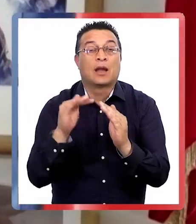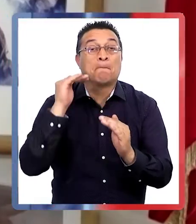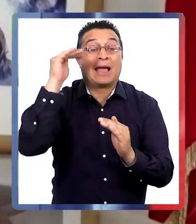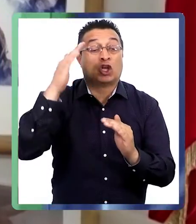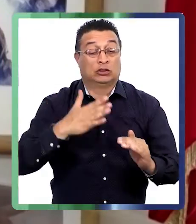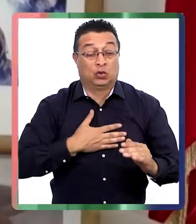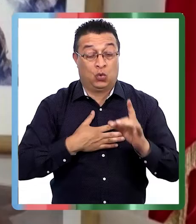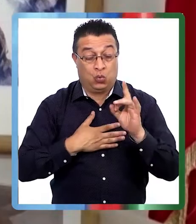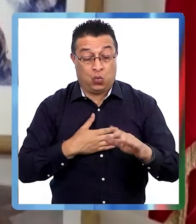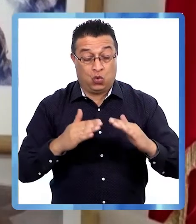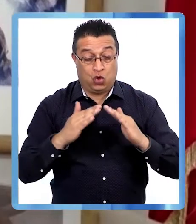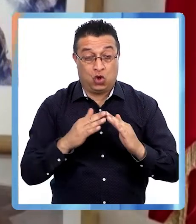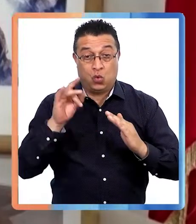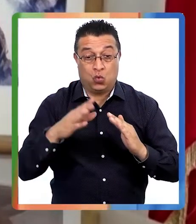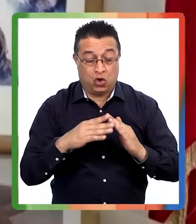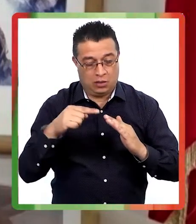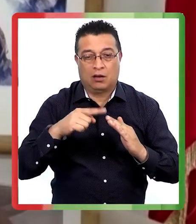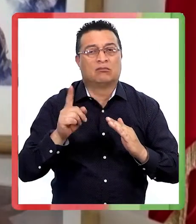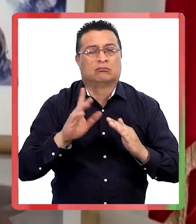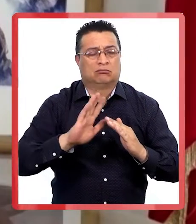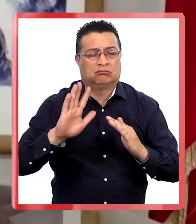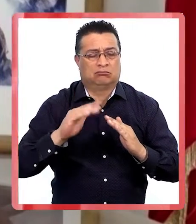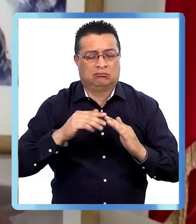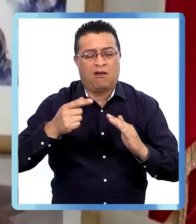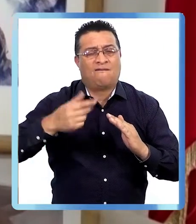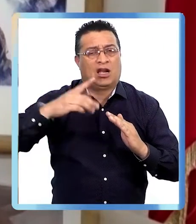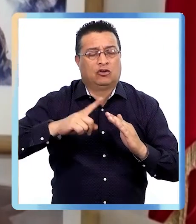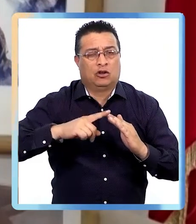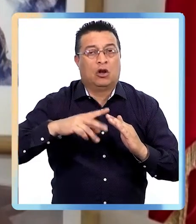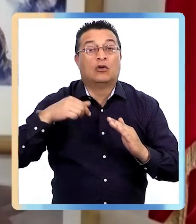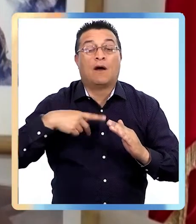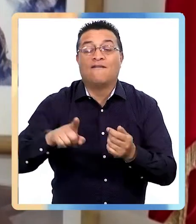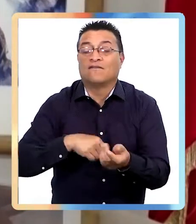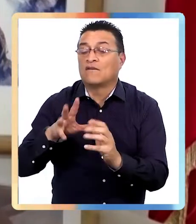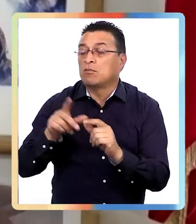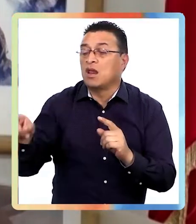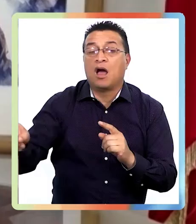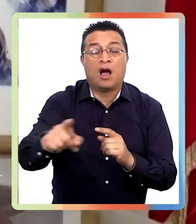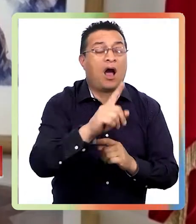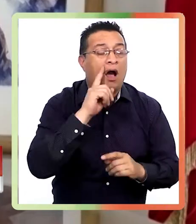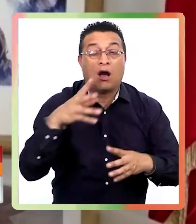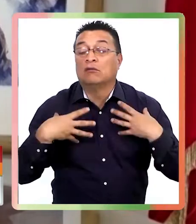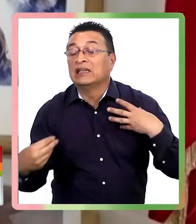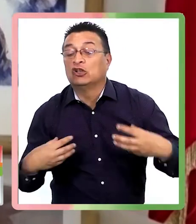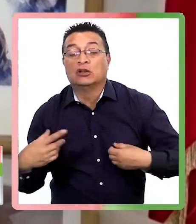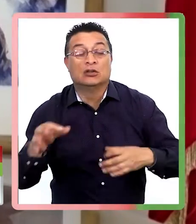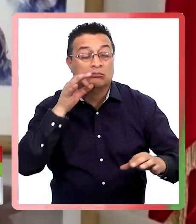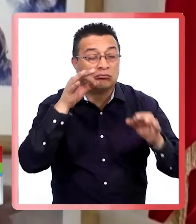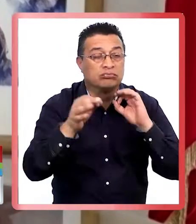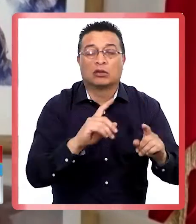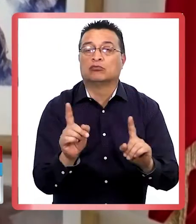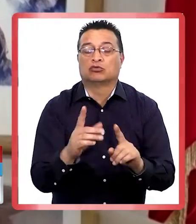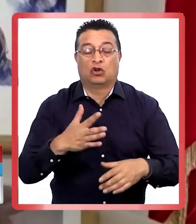vivienda principal que tenga el postulante, ni se va a tomar el patrimonio familiar. Básicamente se ve la